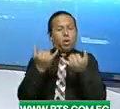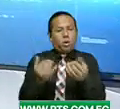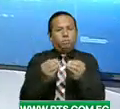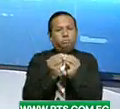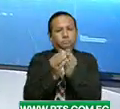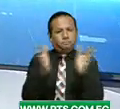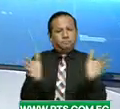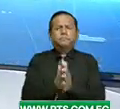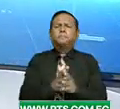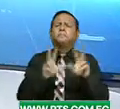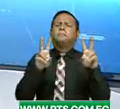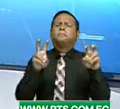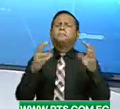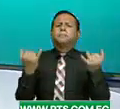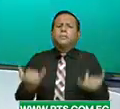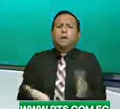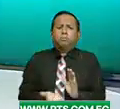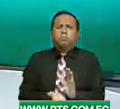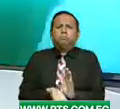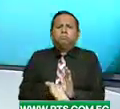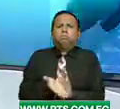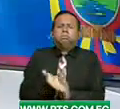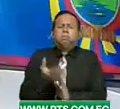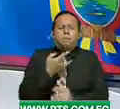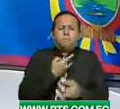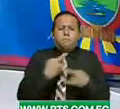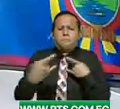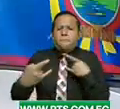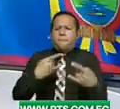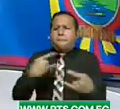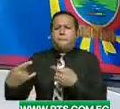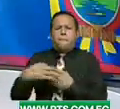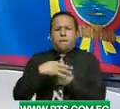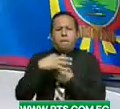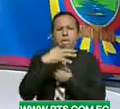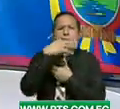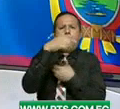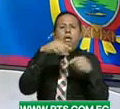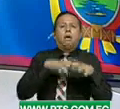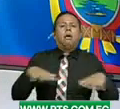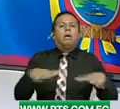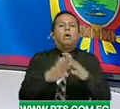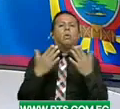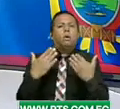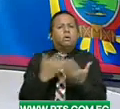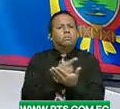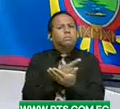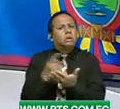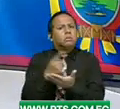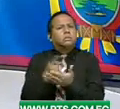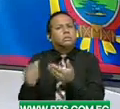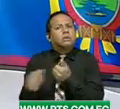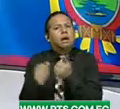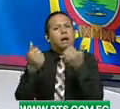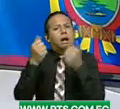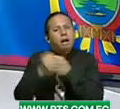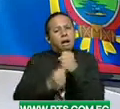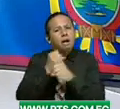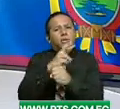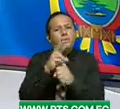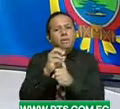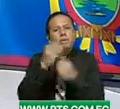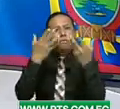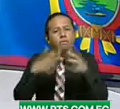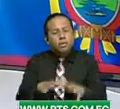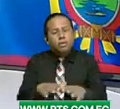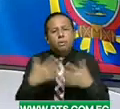aumenta de manera preocupante los casos de covid en Guayaquil A pocas semanas de que termine este año 2022 los detalles